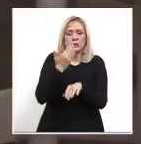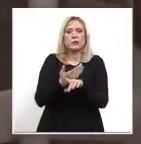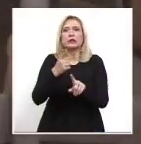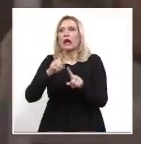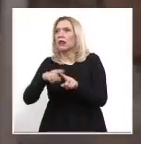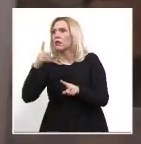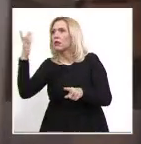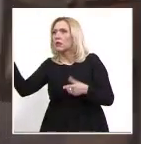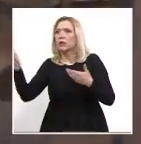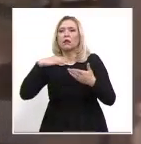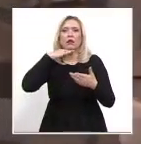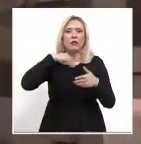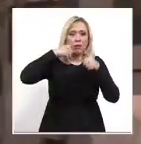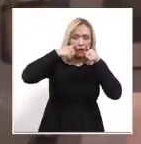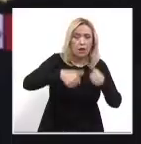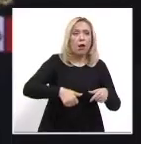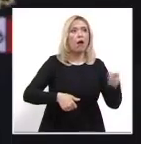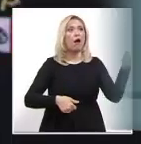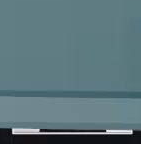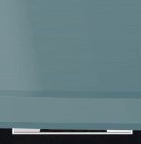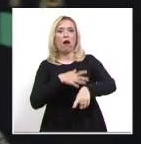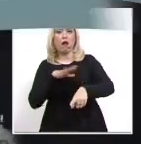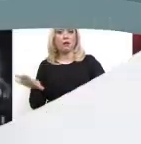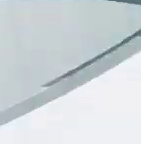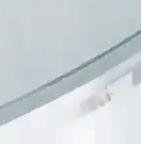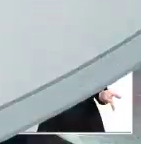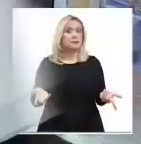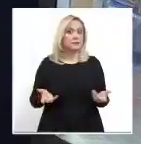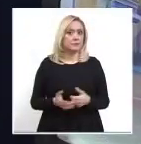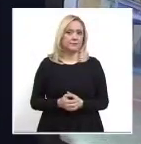por acción u omisión.